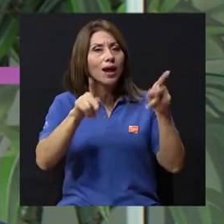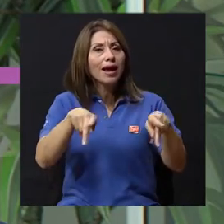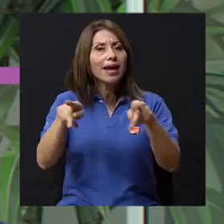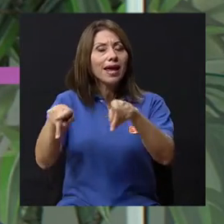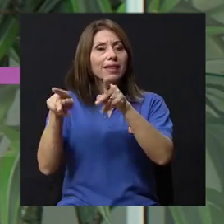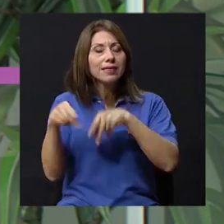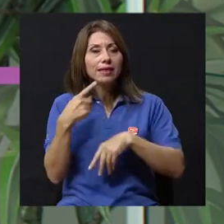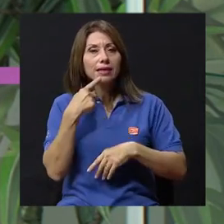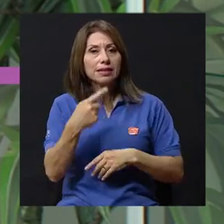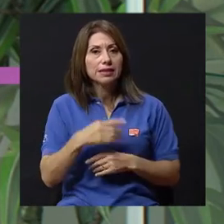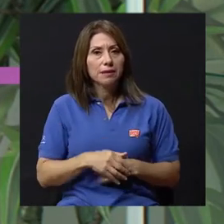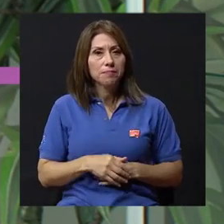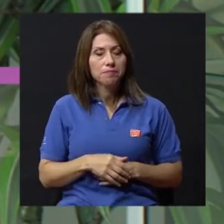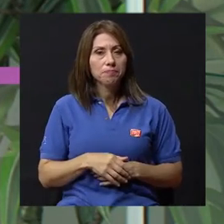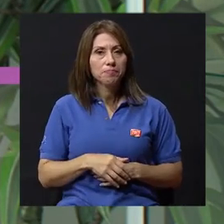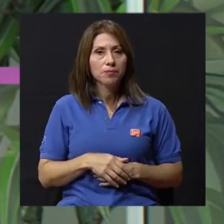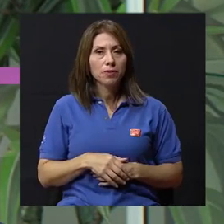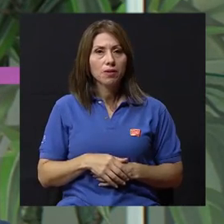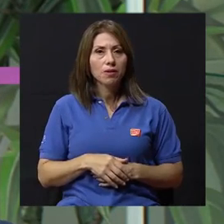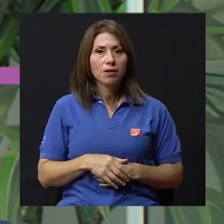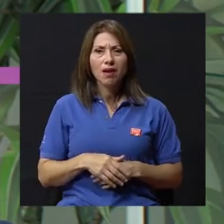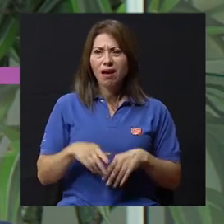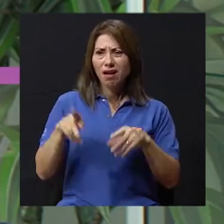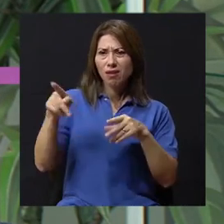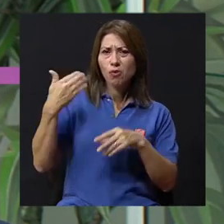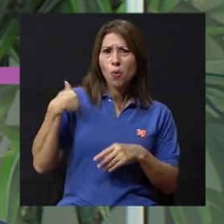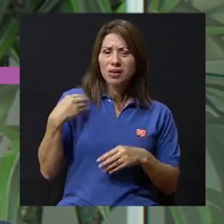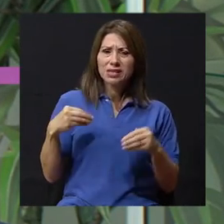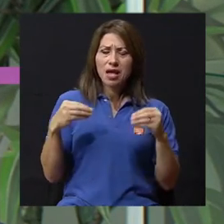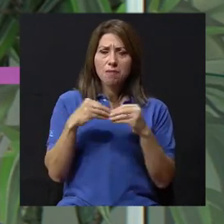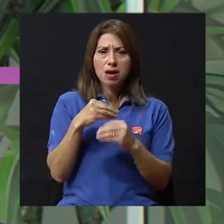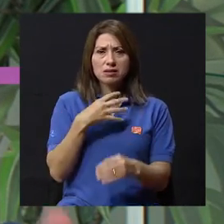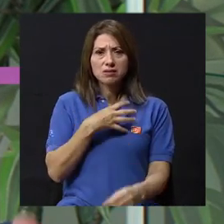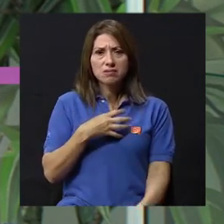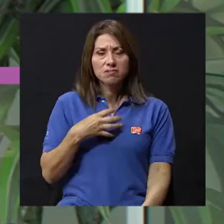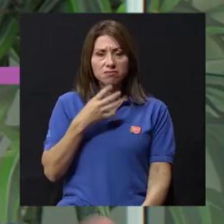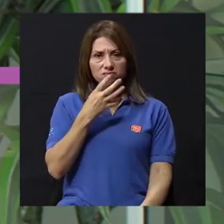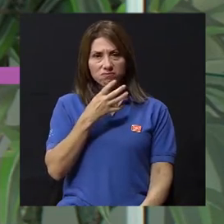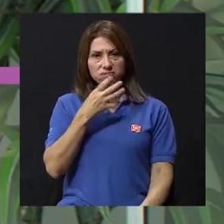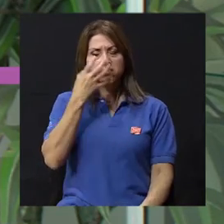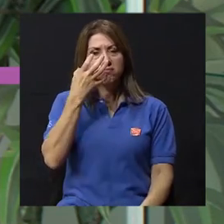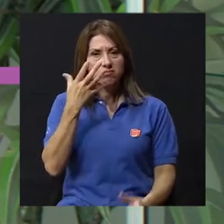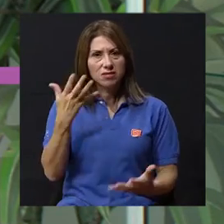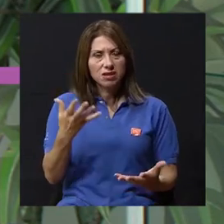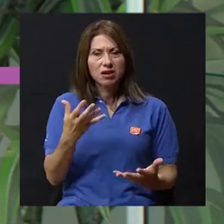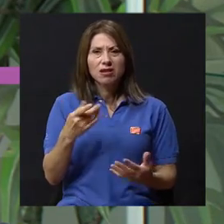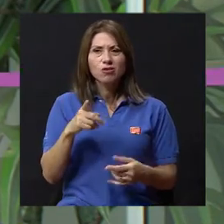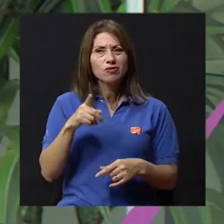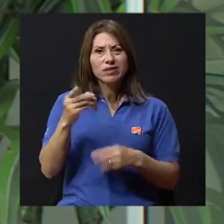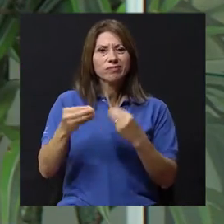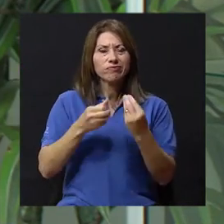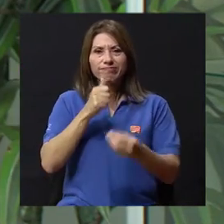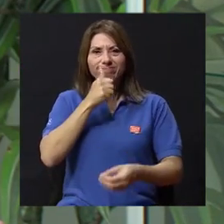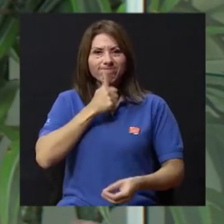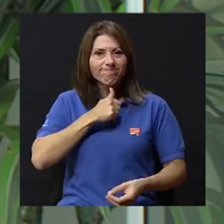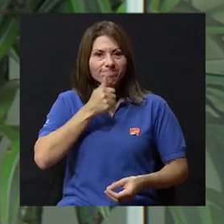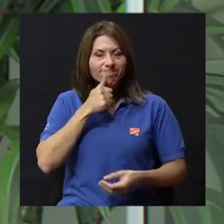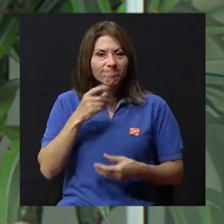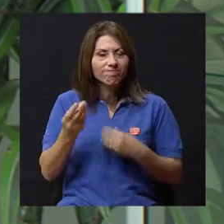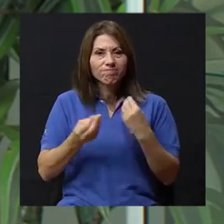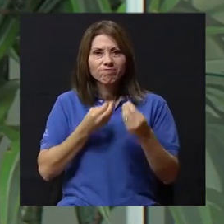Alguna gente dice, está más irritable o más amargado. más